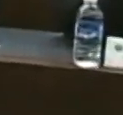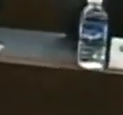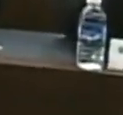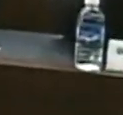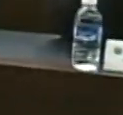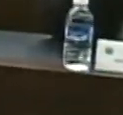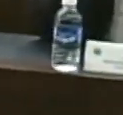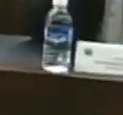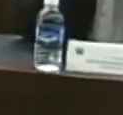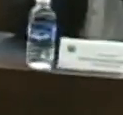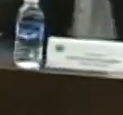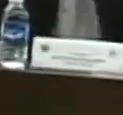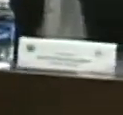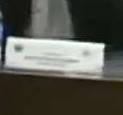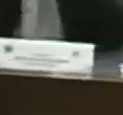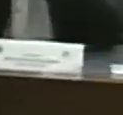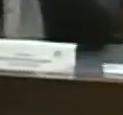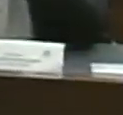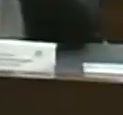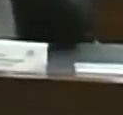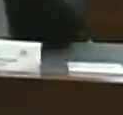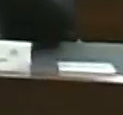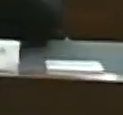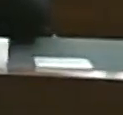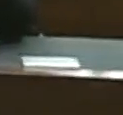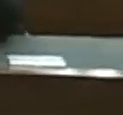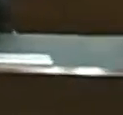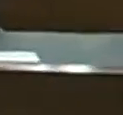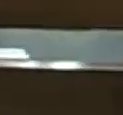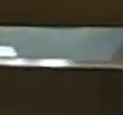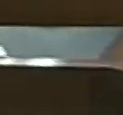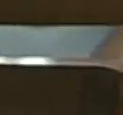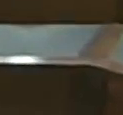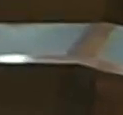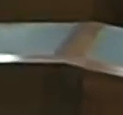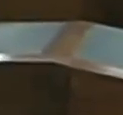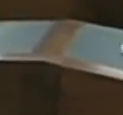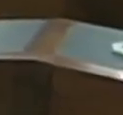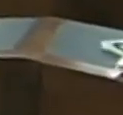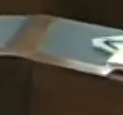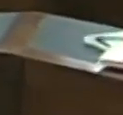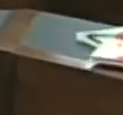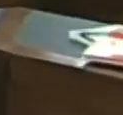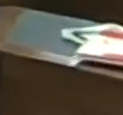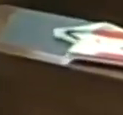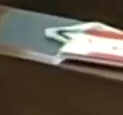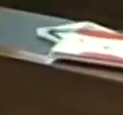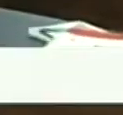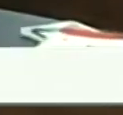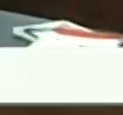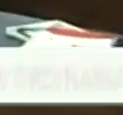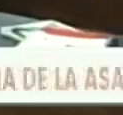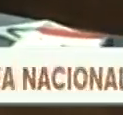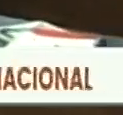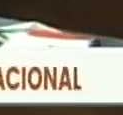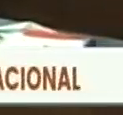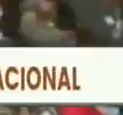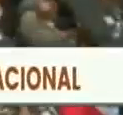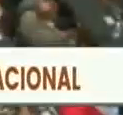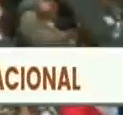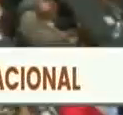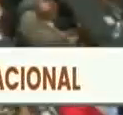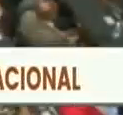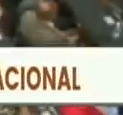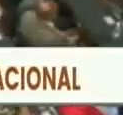El día de hoy acá en el Parlamento venezolano también se encuentran representantes de distintas naciones pues apoyando este